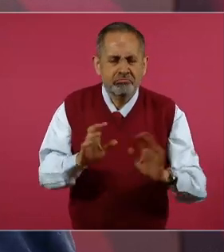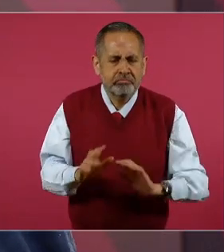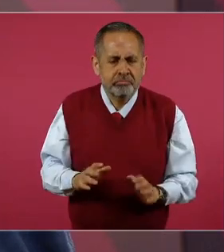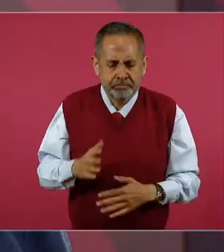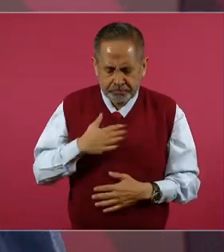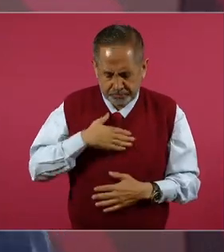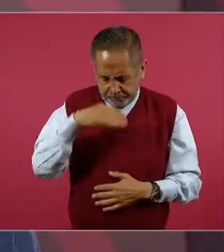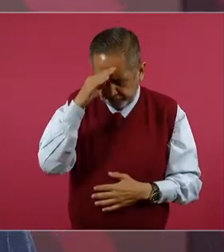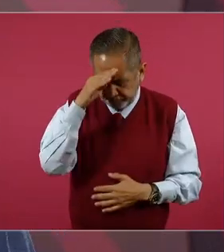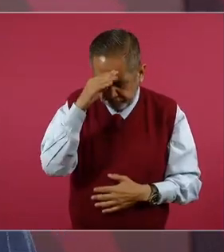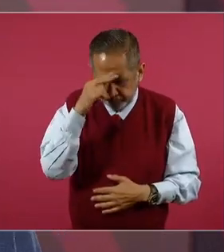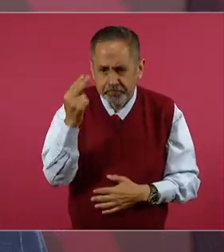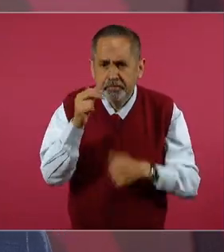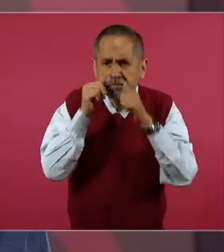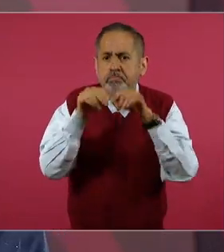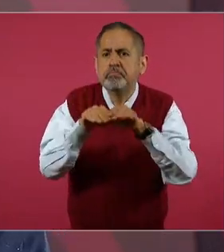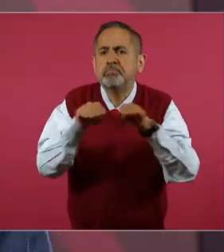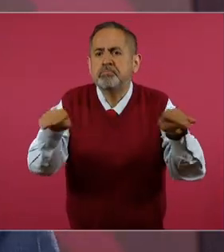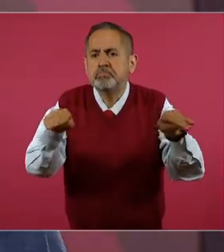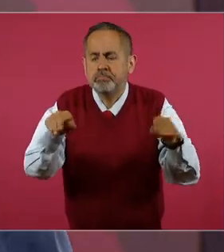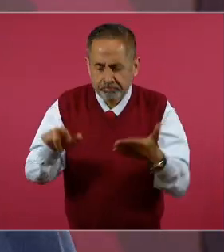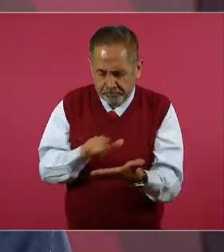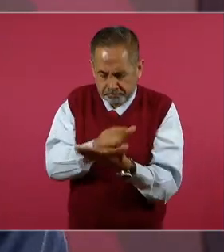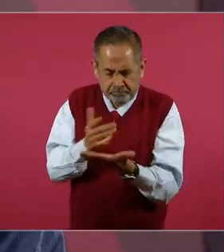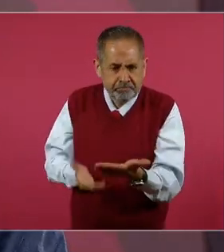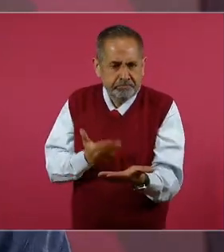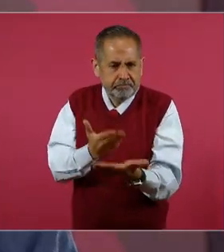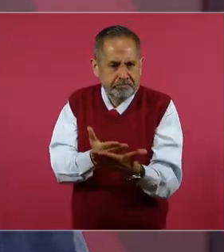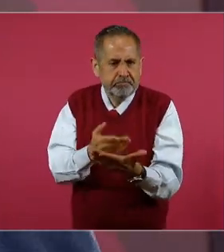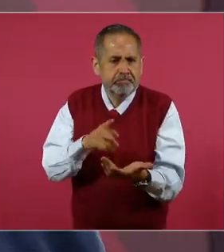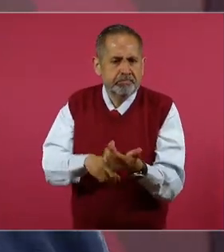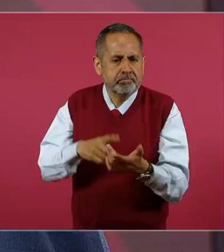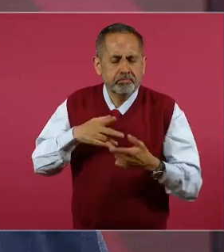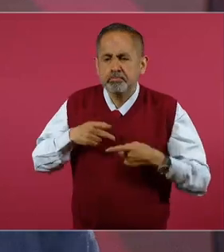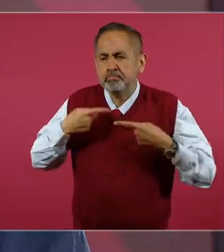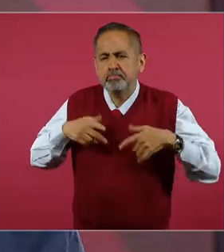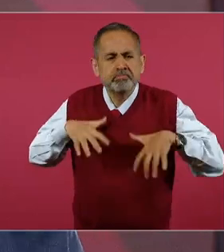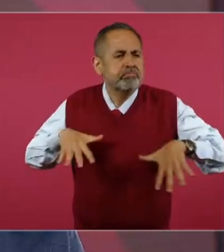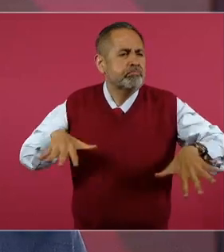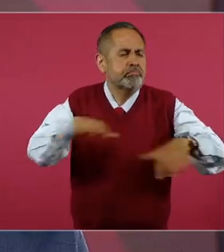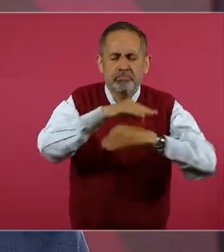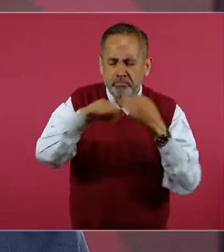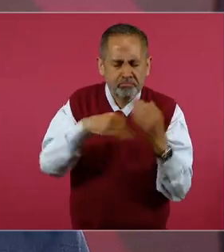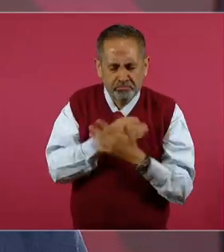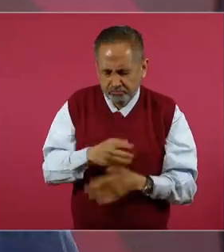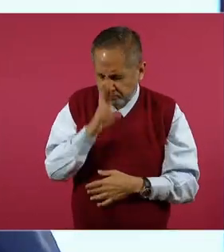yo le tengo un profundo respeto a todos,